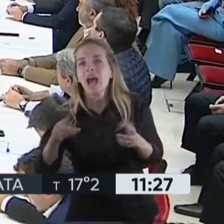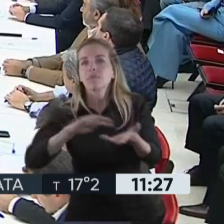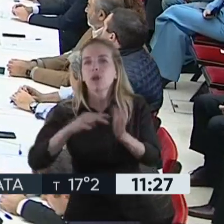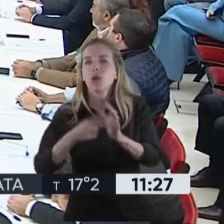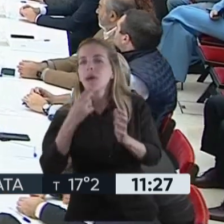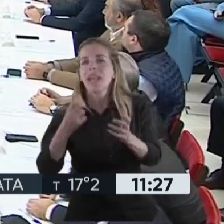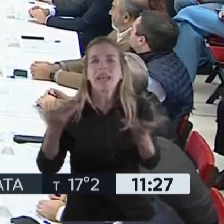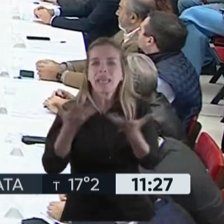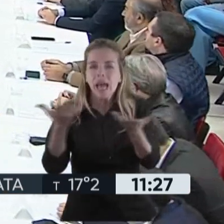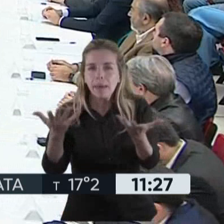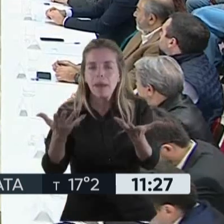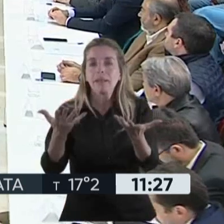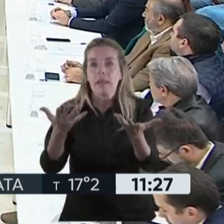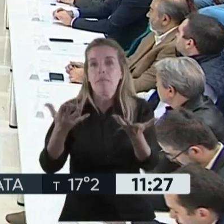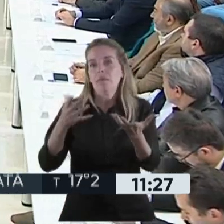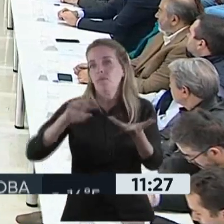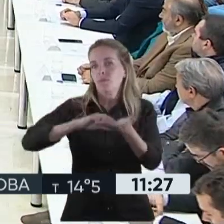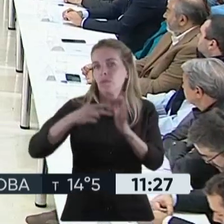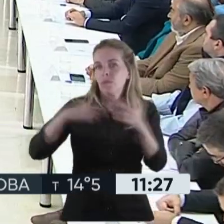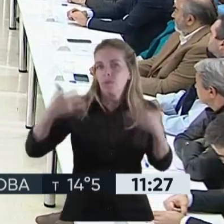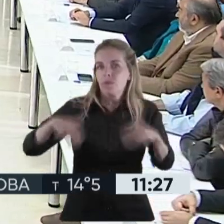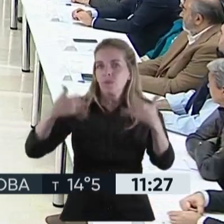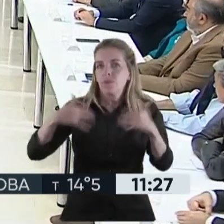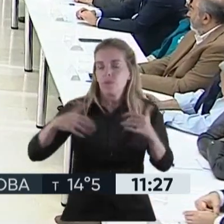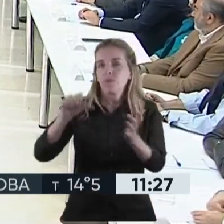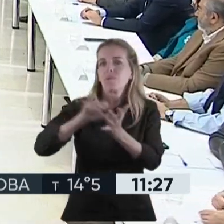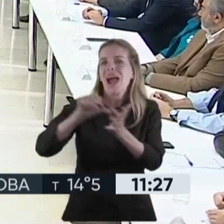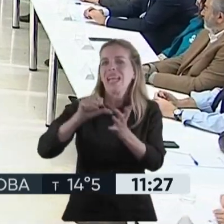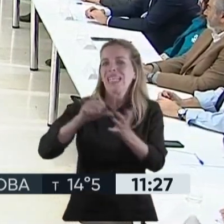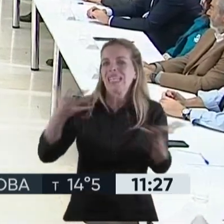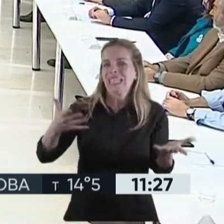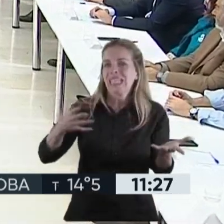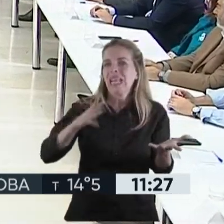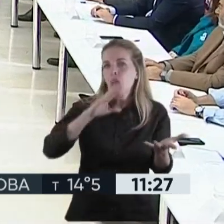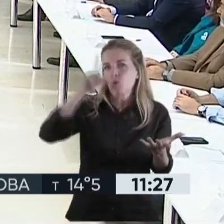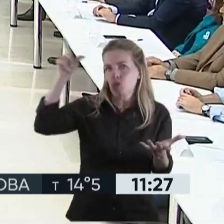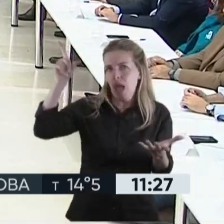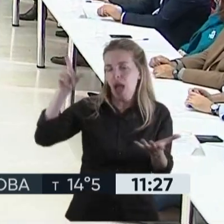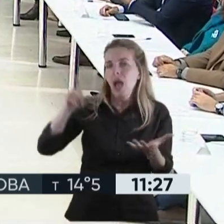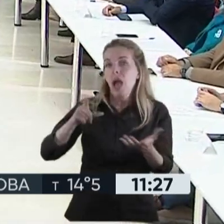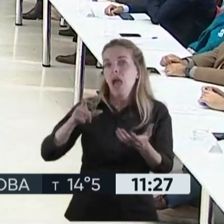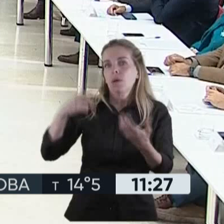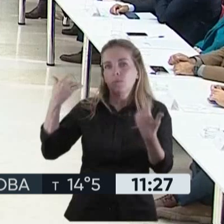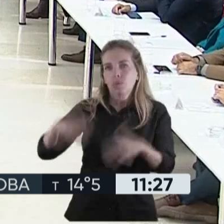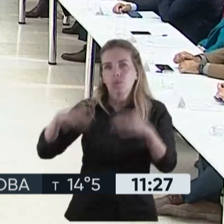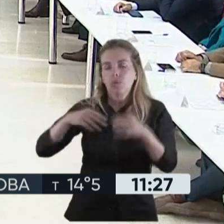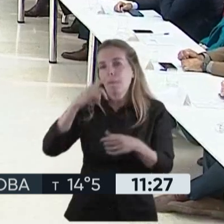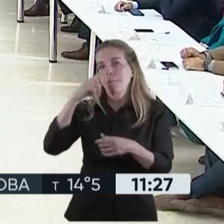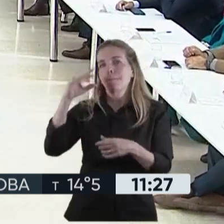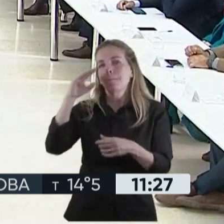porque entra en crisis un país que es un gran proveedor de gas, fundamentalmente de